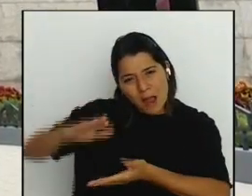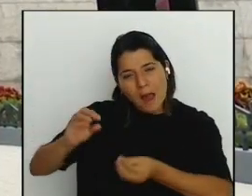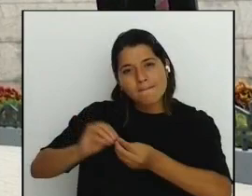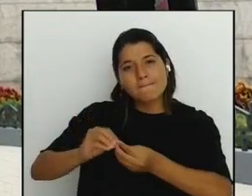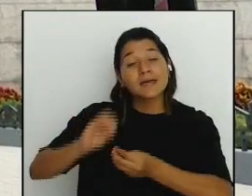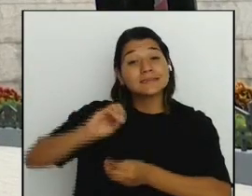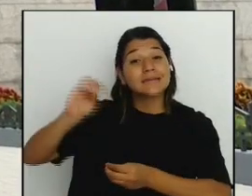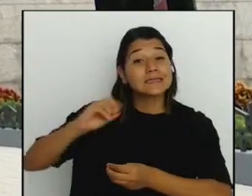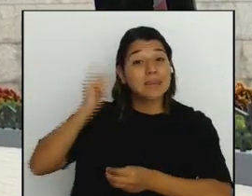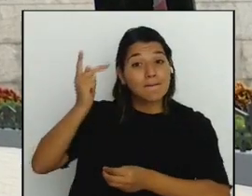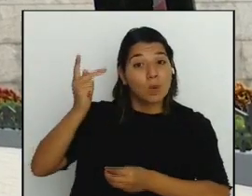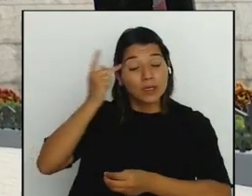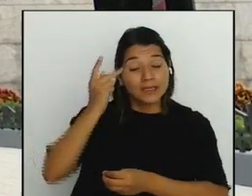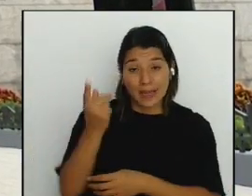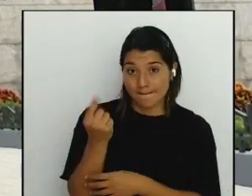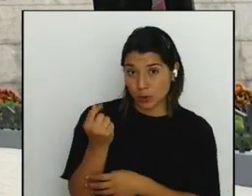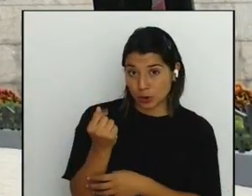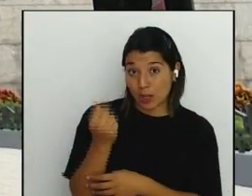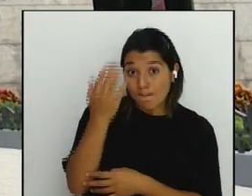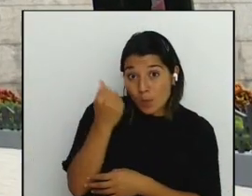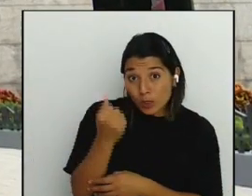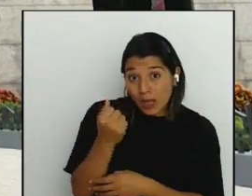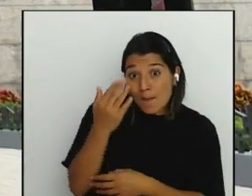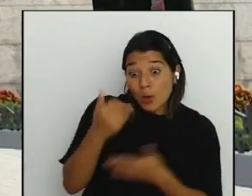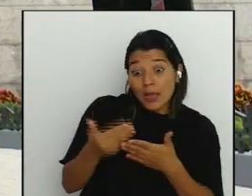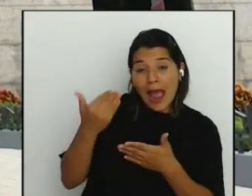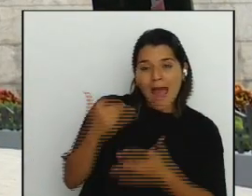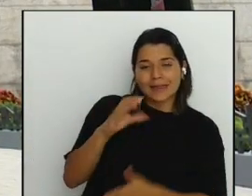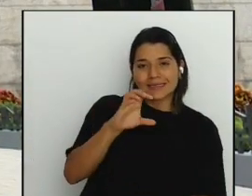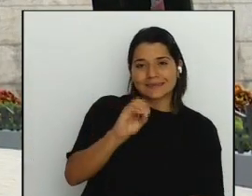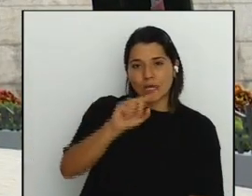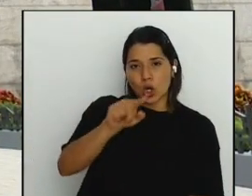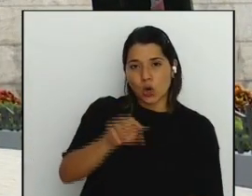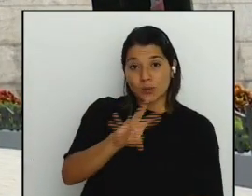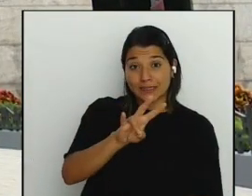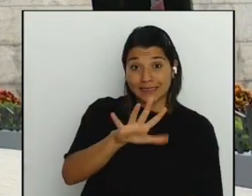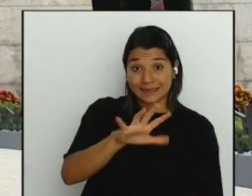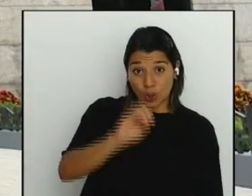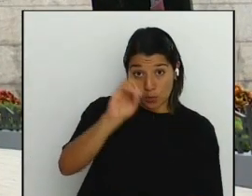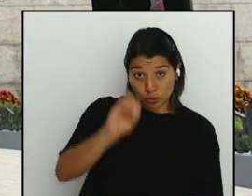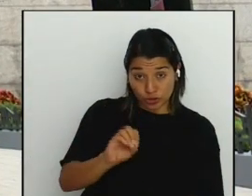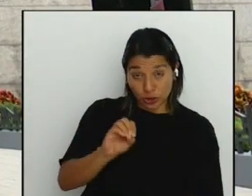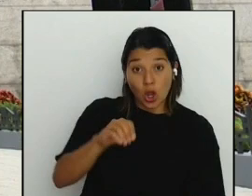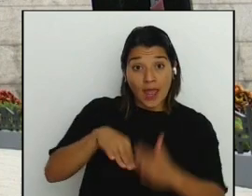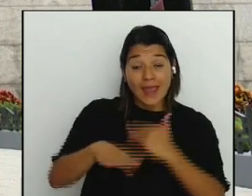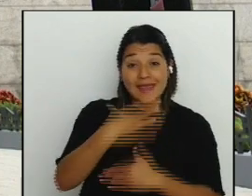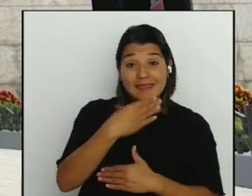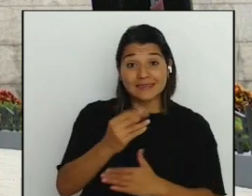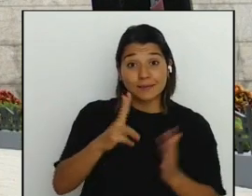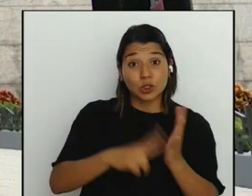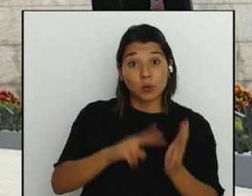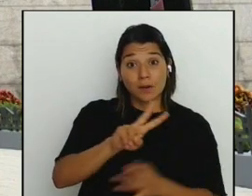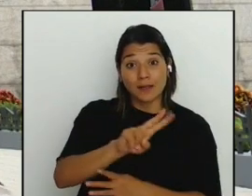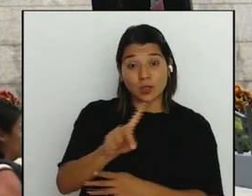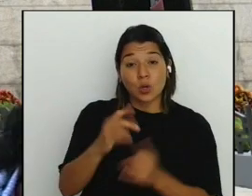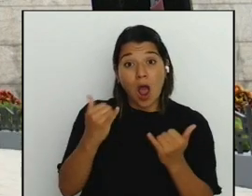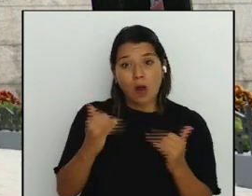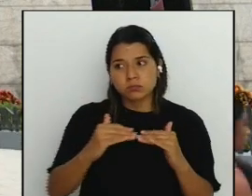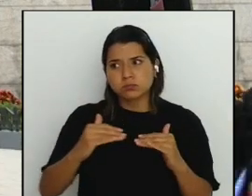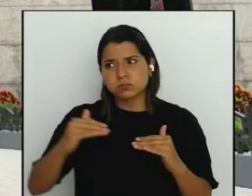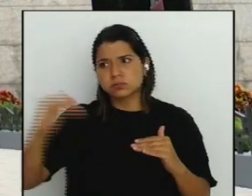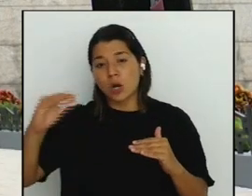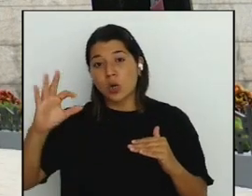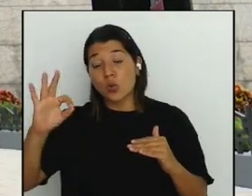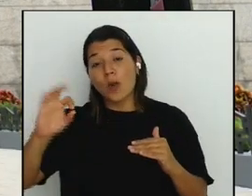monetaria, y es que esta pasó de 0,75% en diciembre del 2021 a 9% 12 meses